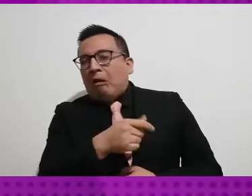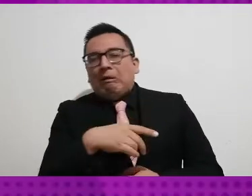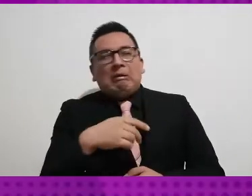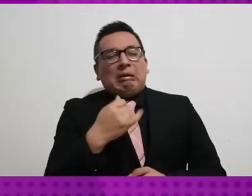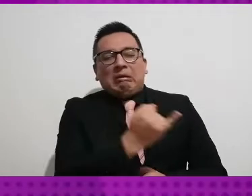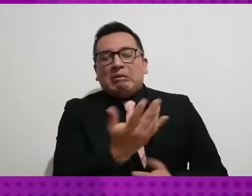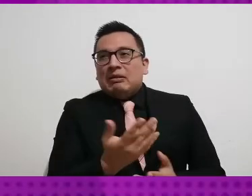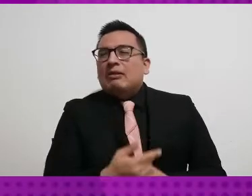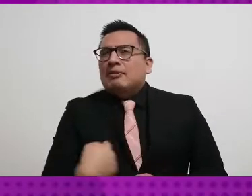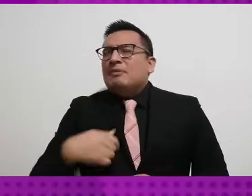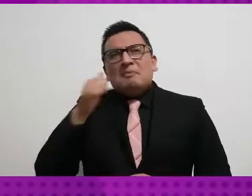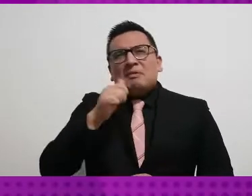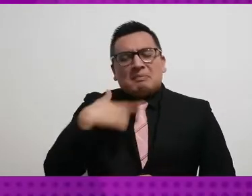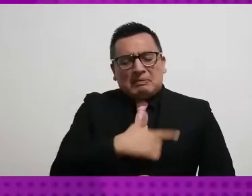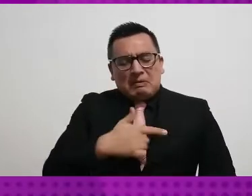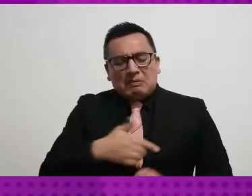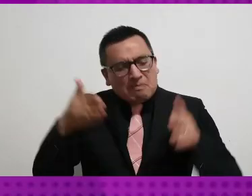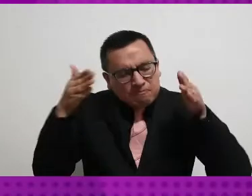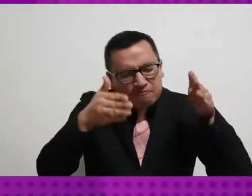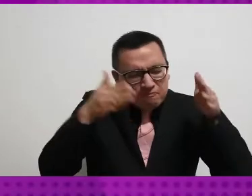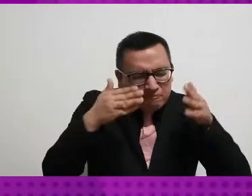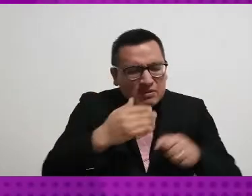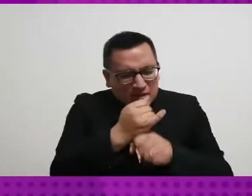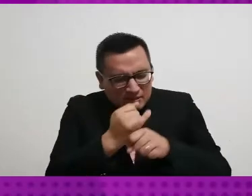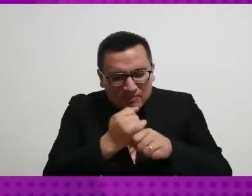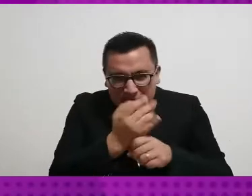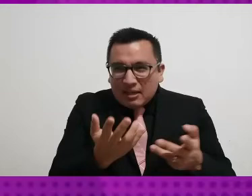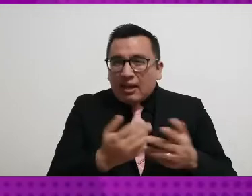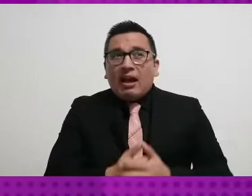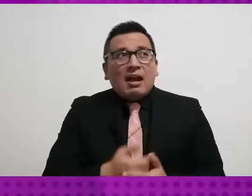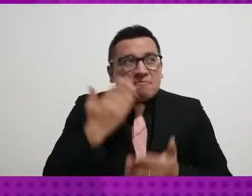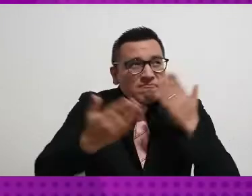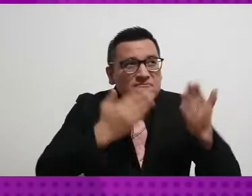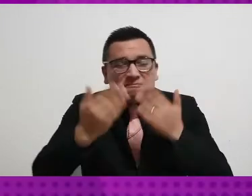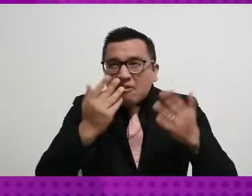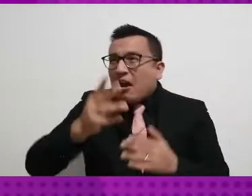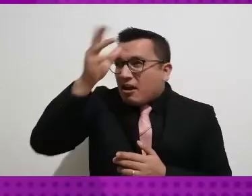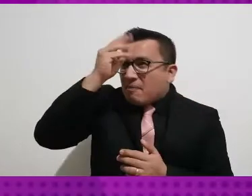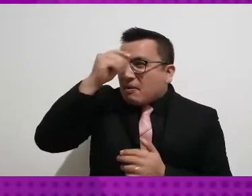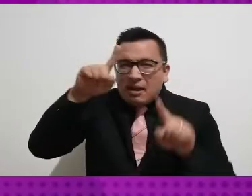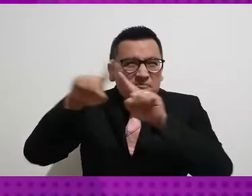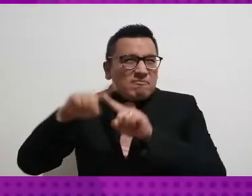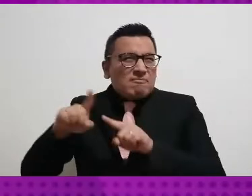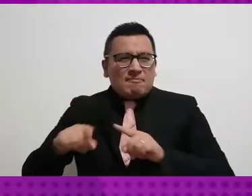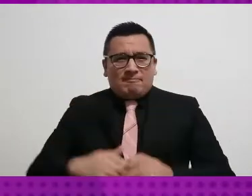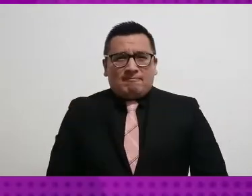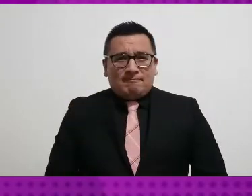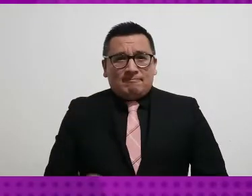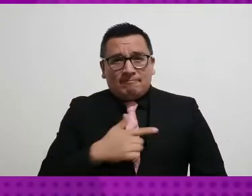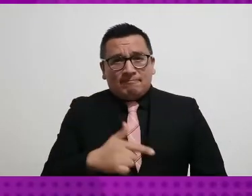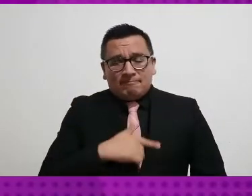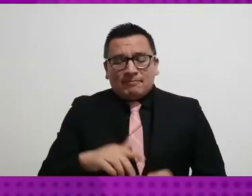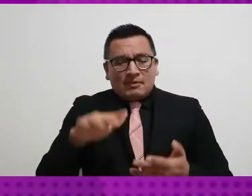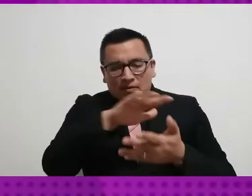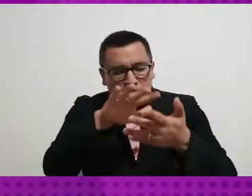que le gusta hacer las cosas bien, que le gusta investigar, que le gusta mucho estudiar todos los temas. Me